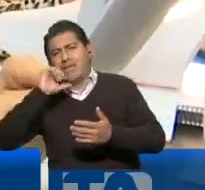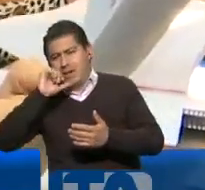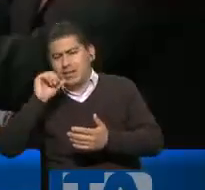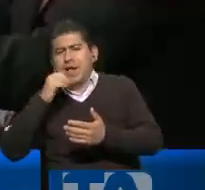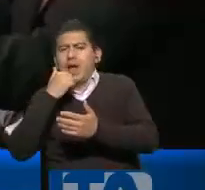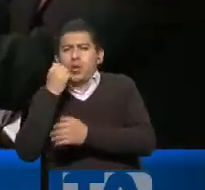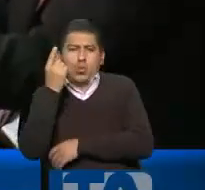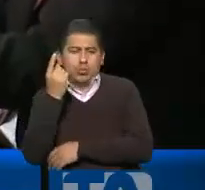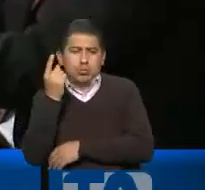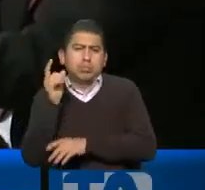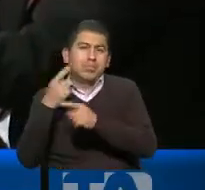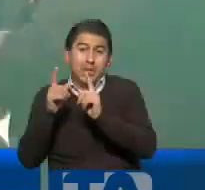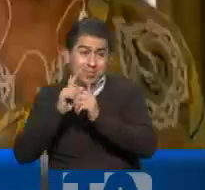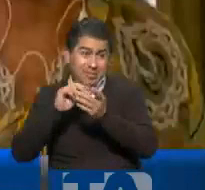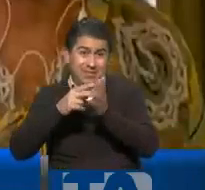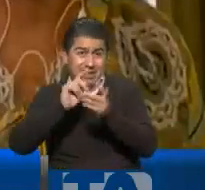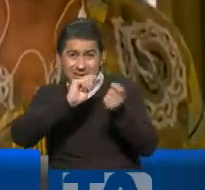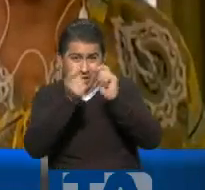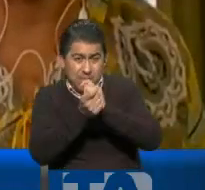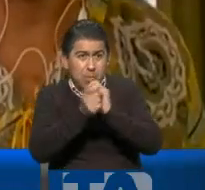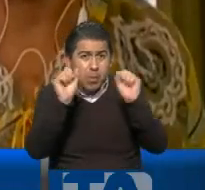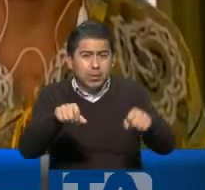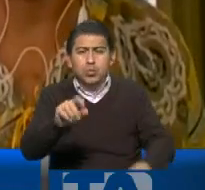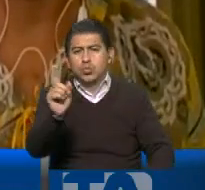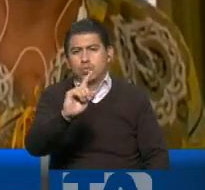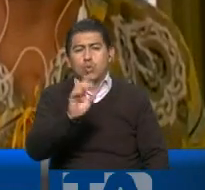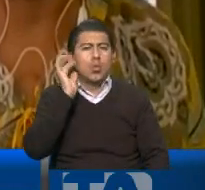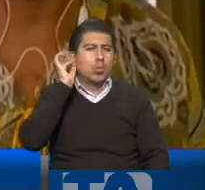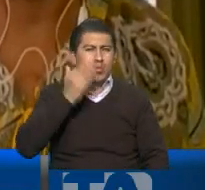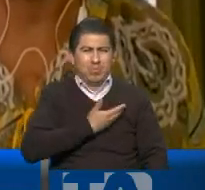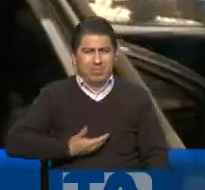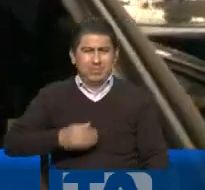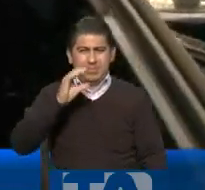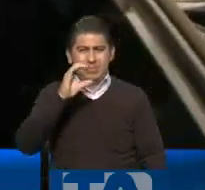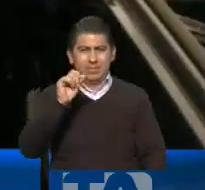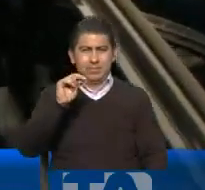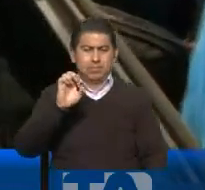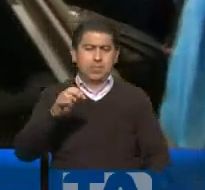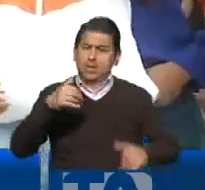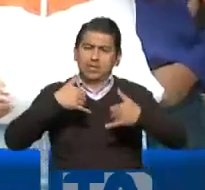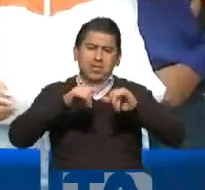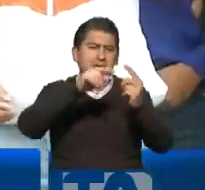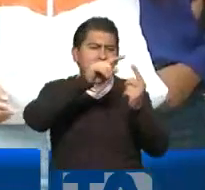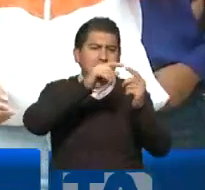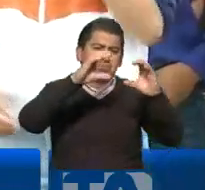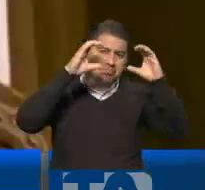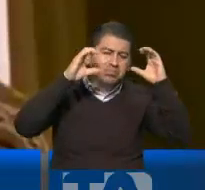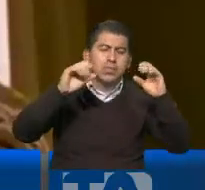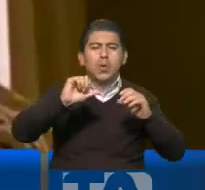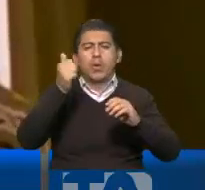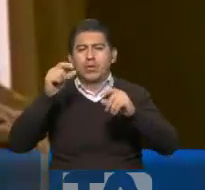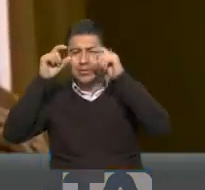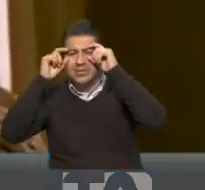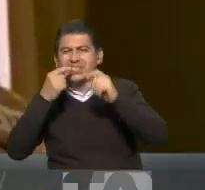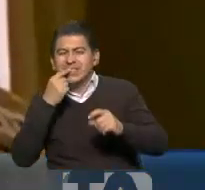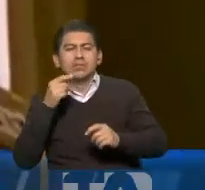todavía hay recursos que no cambian el fondo. Y según la presidenta del Consejo Nacional Electoral, se mantiene y se cumple el calendario. Y de